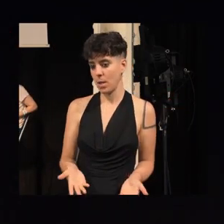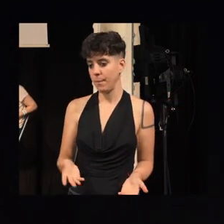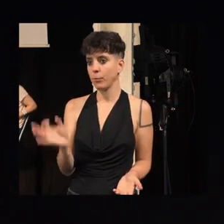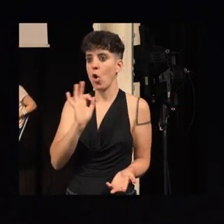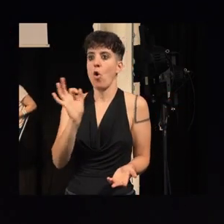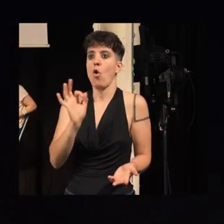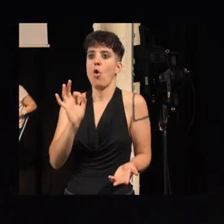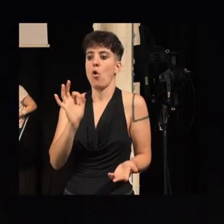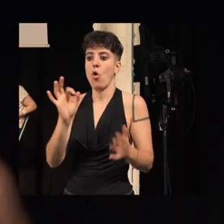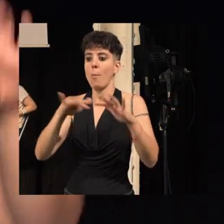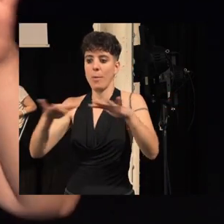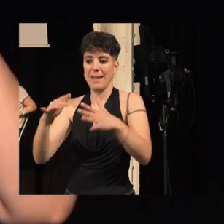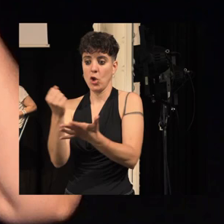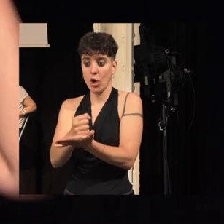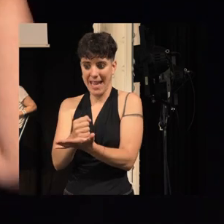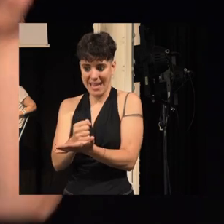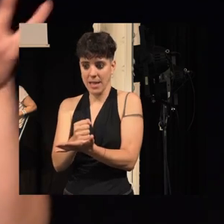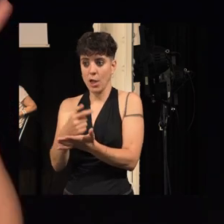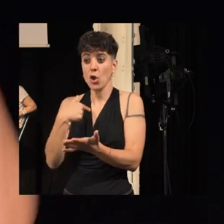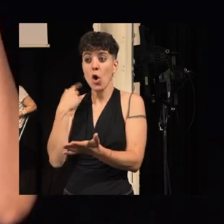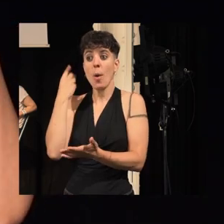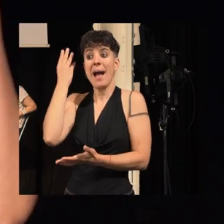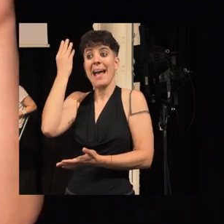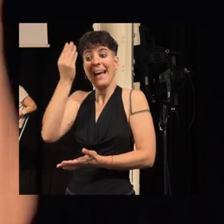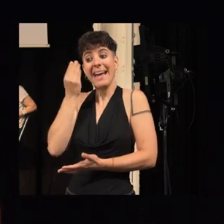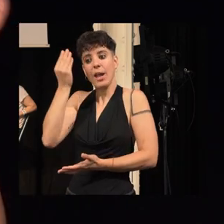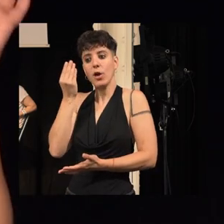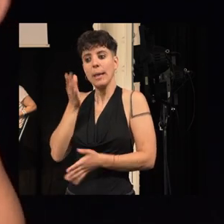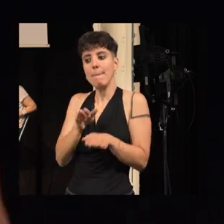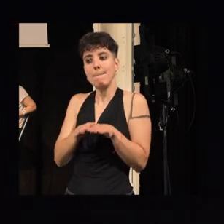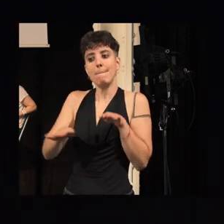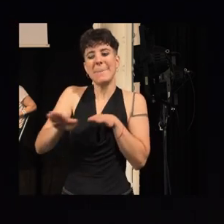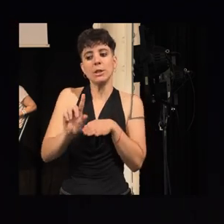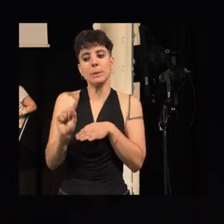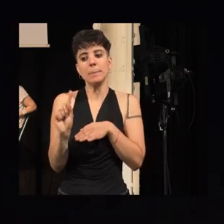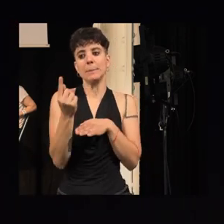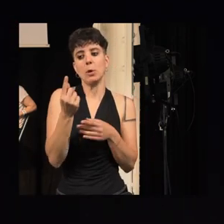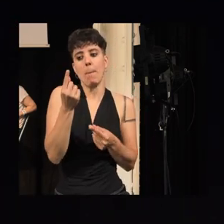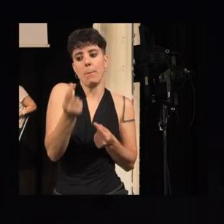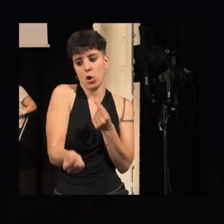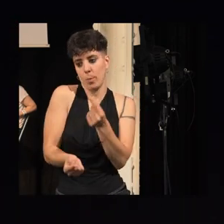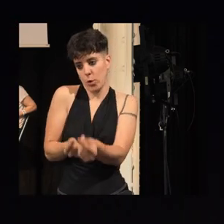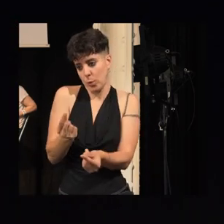movimiento que creo que se están empezando a dar los primeros pasitos muy incipientes.